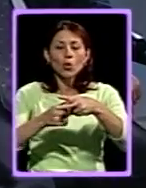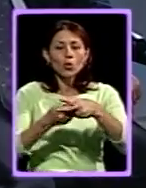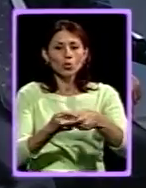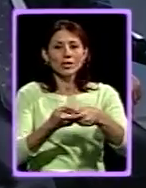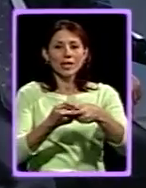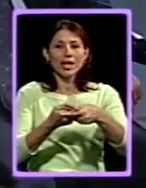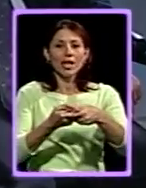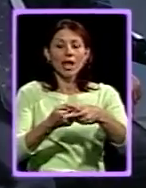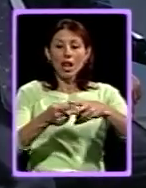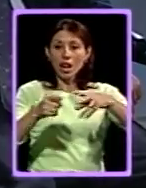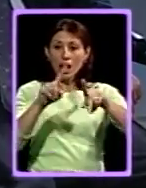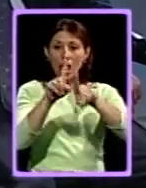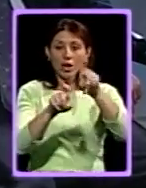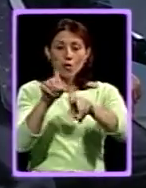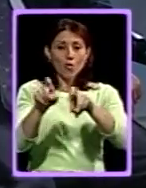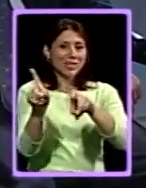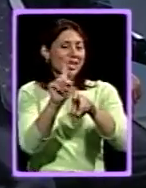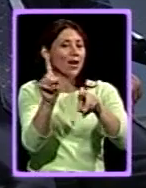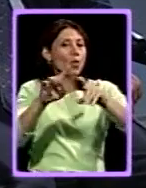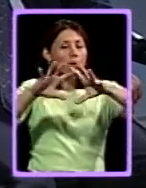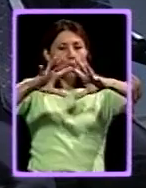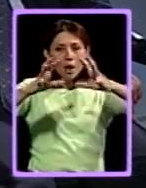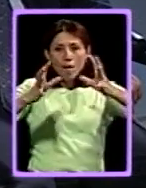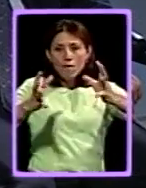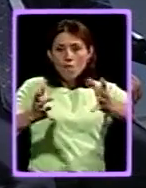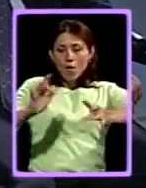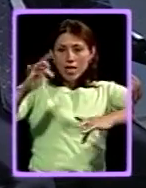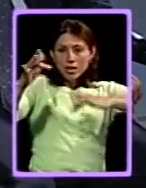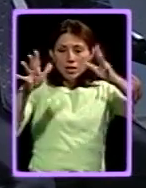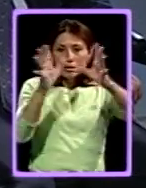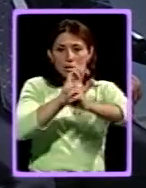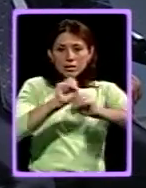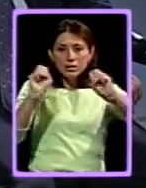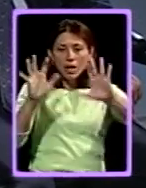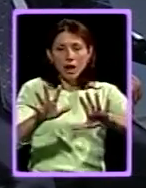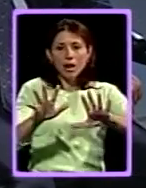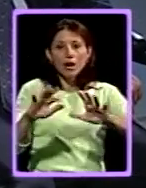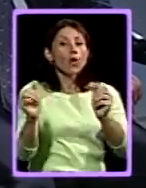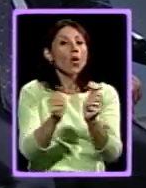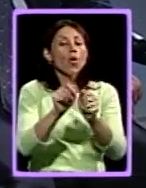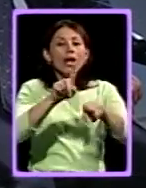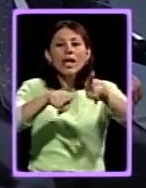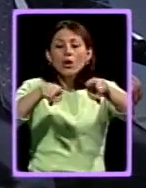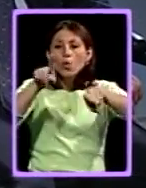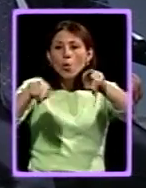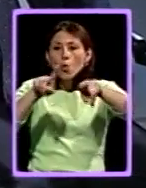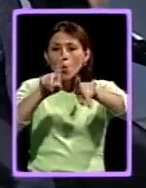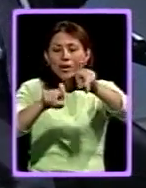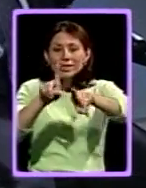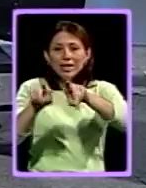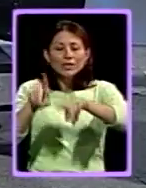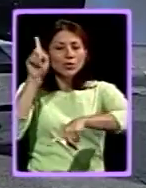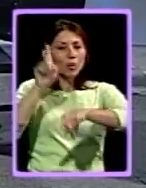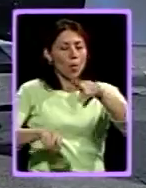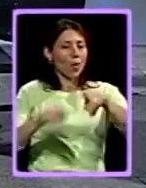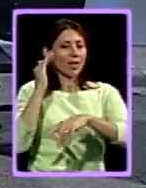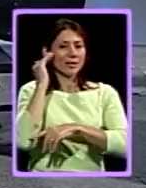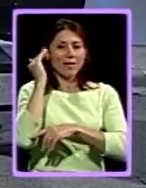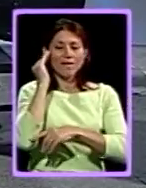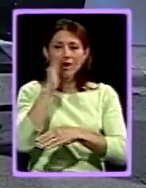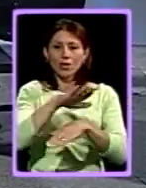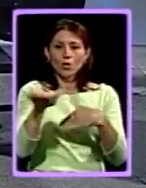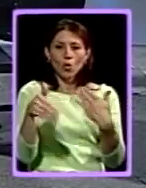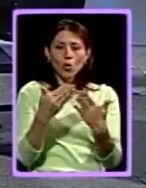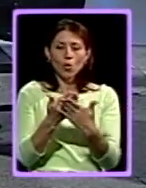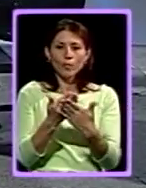cristal, con las encuestas no se puede predecir todo. Y Jimena, ¿usted le parecería